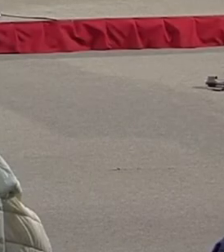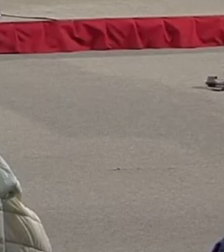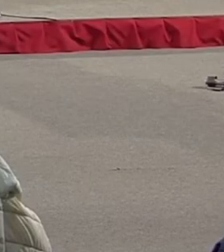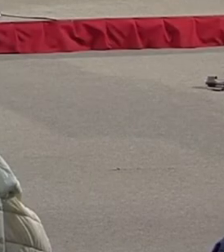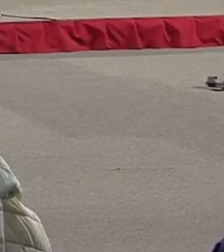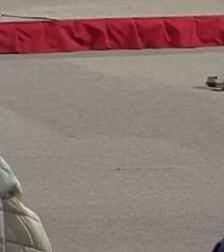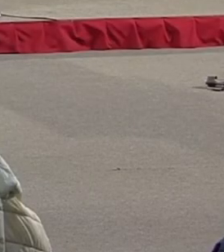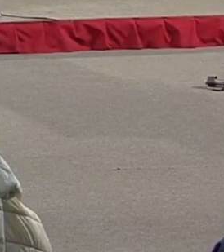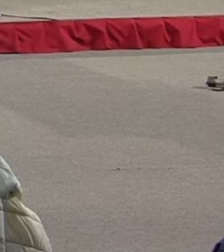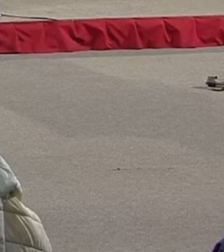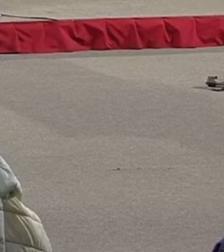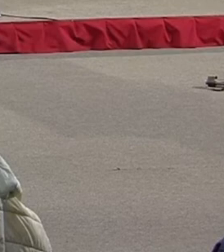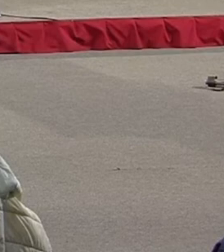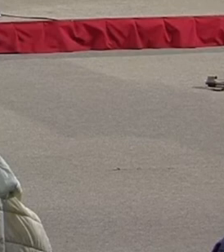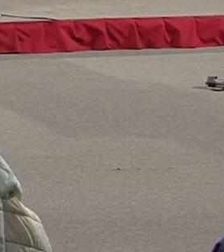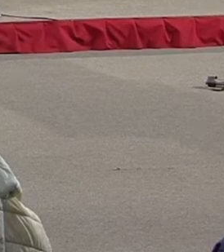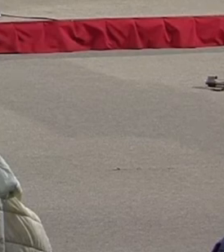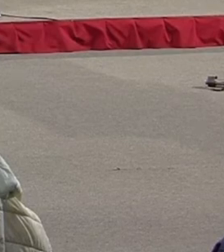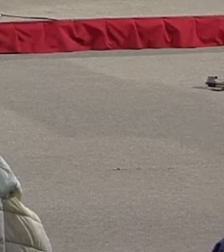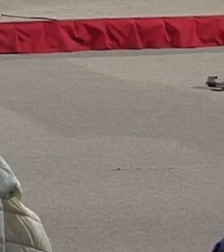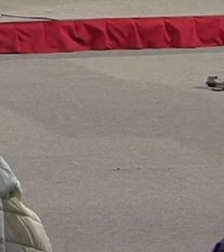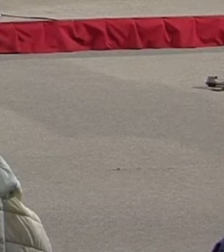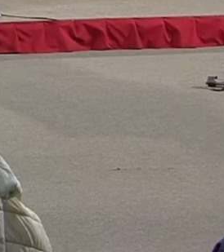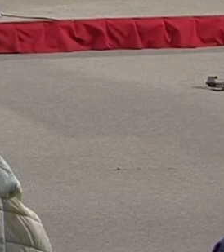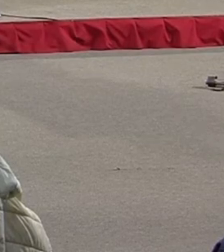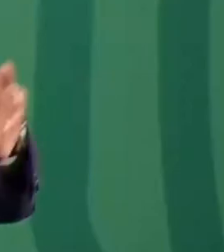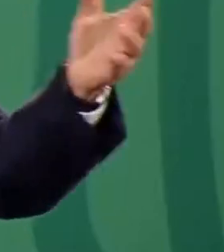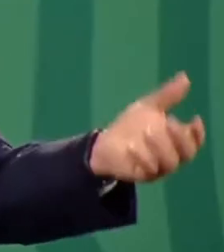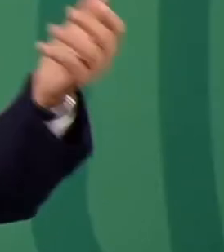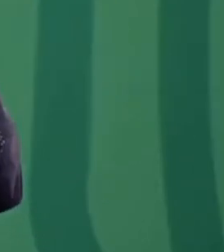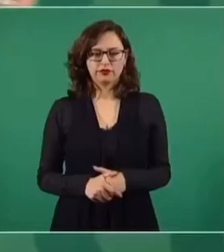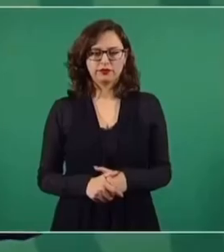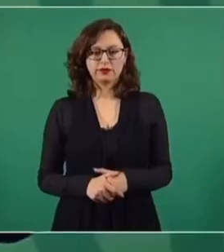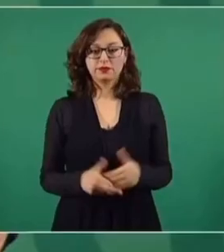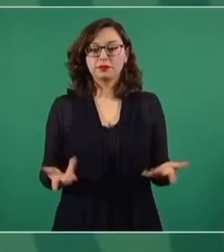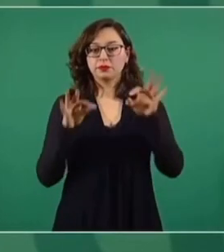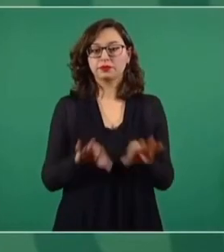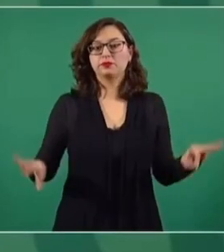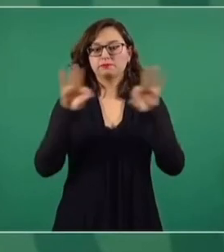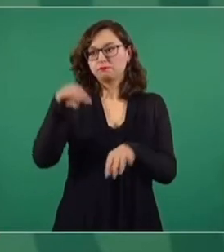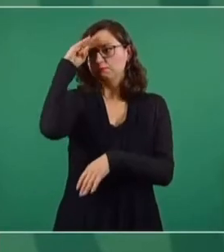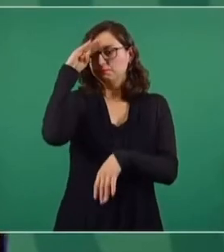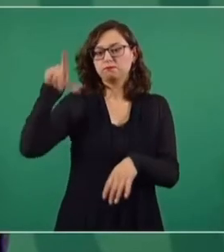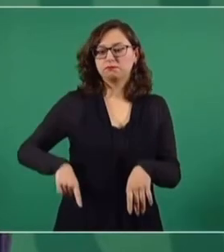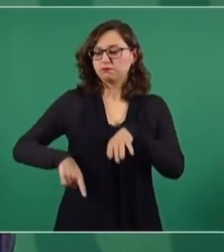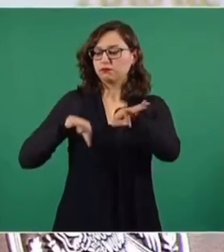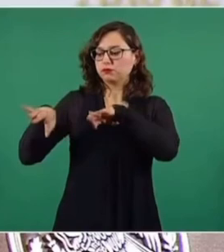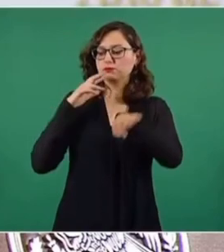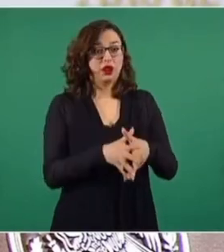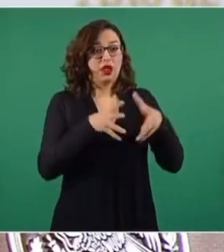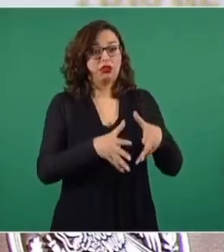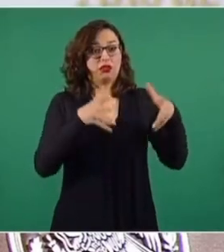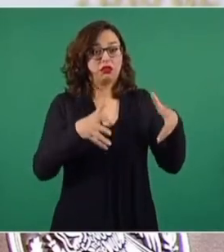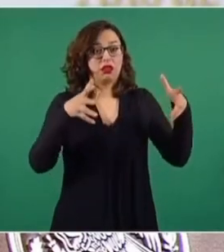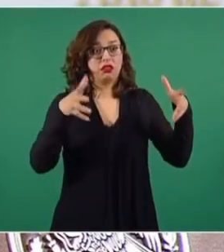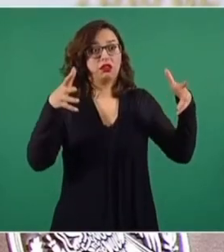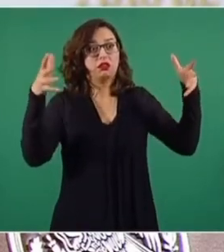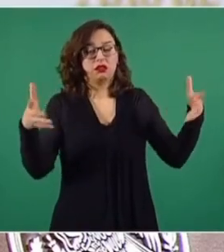pues haciendo más eficiente el gobierno, porque no haciéndolo más grandote va a ser mejor.